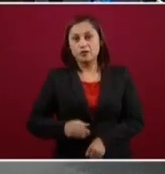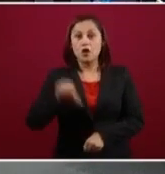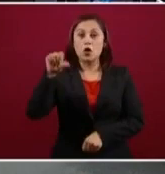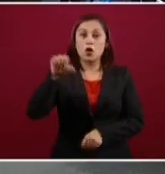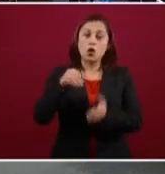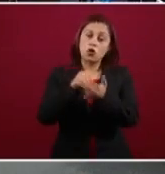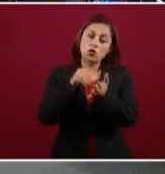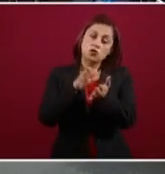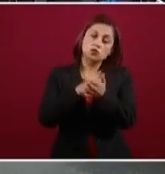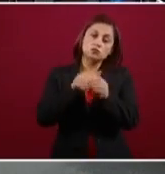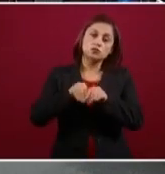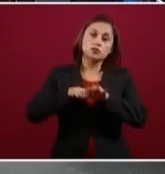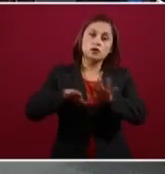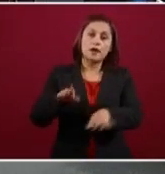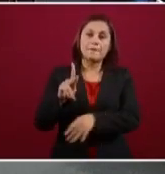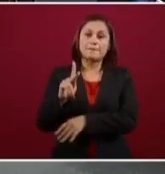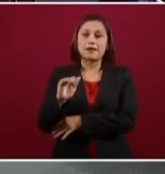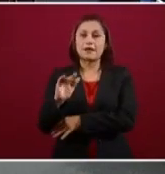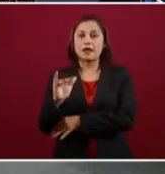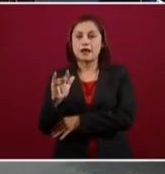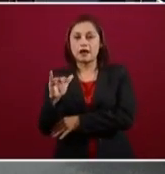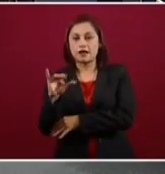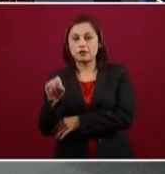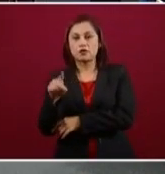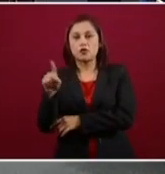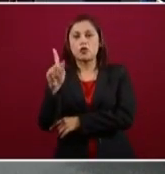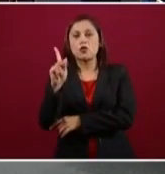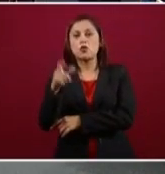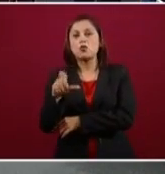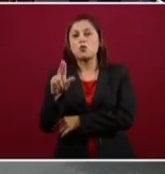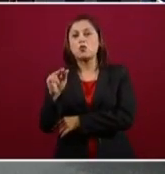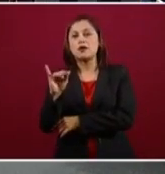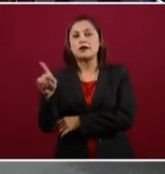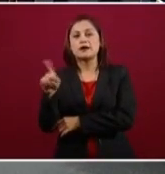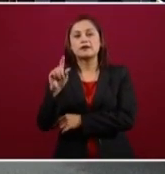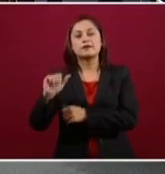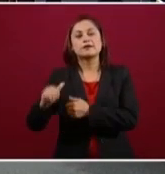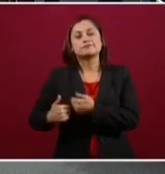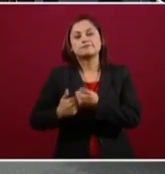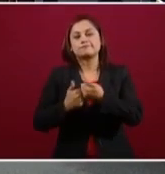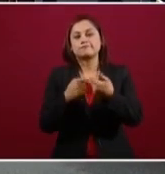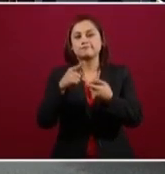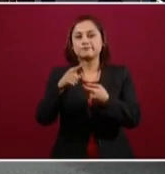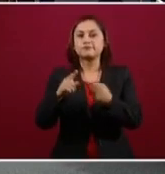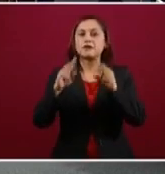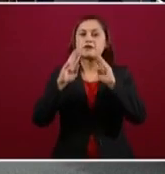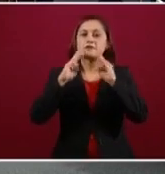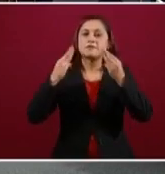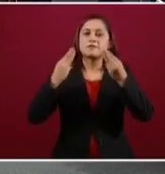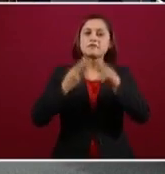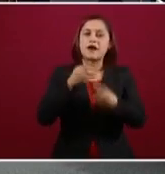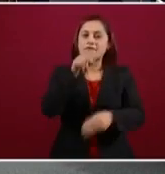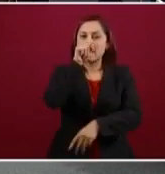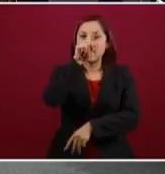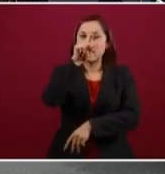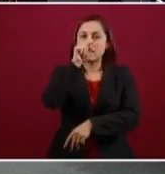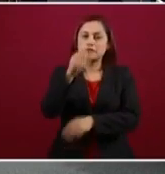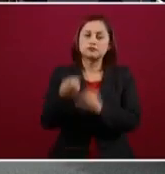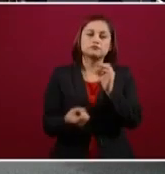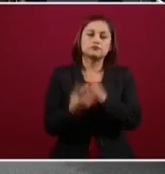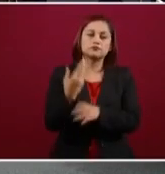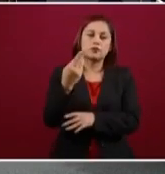en Milenio que el Cuini, el líder del brazo financiero del cártel Jalisco Nueva Generación,